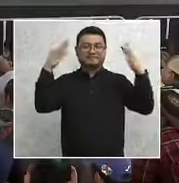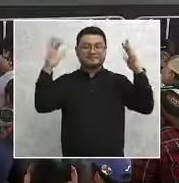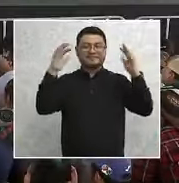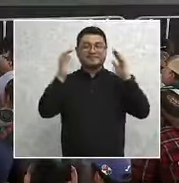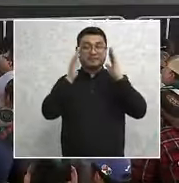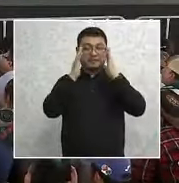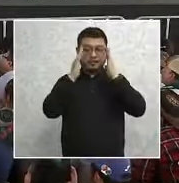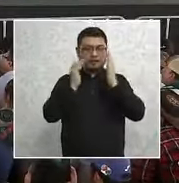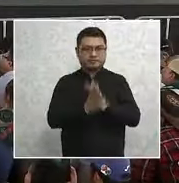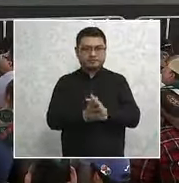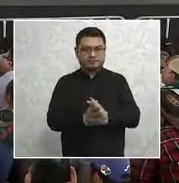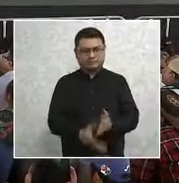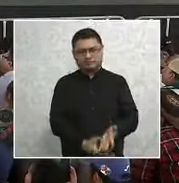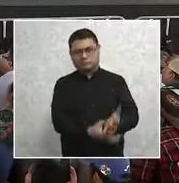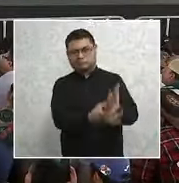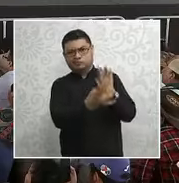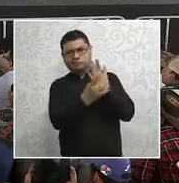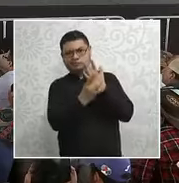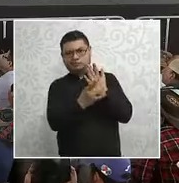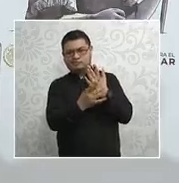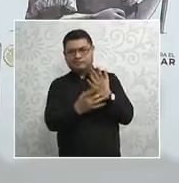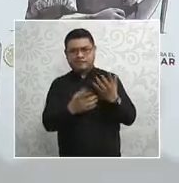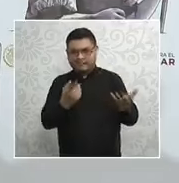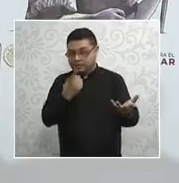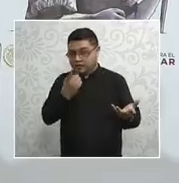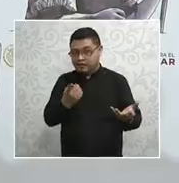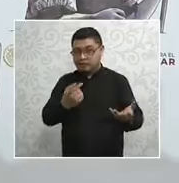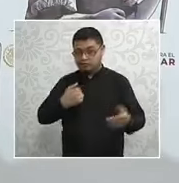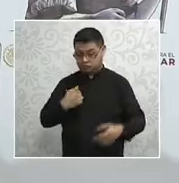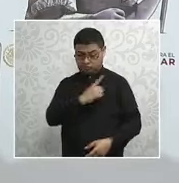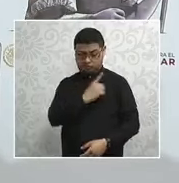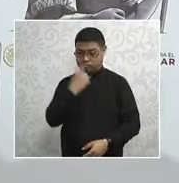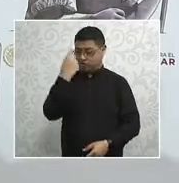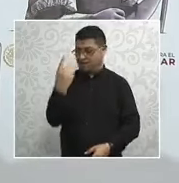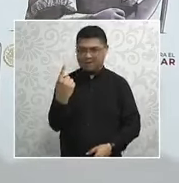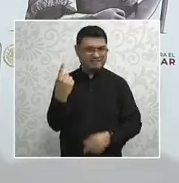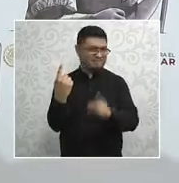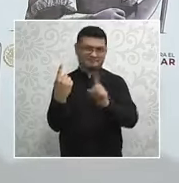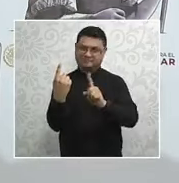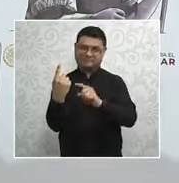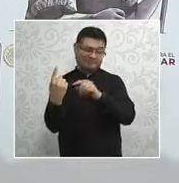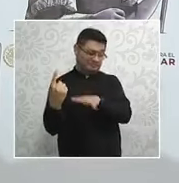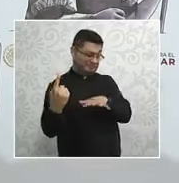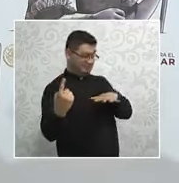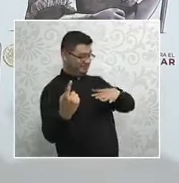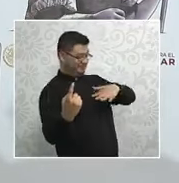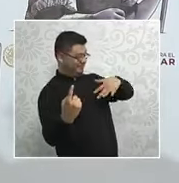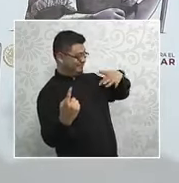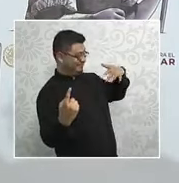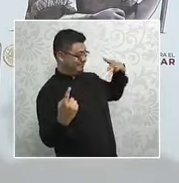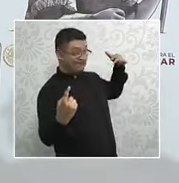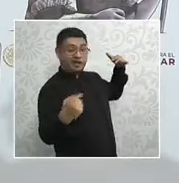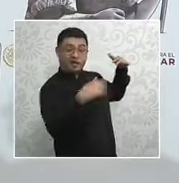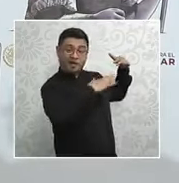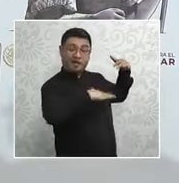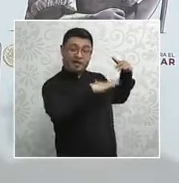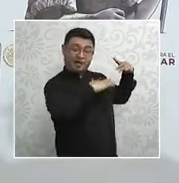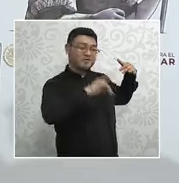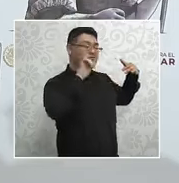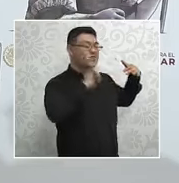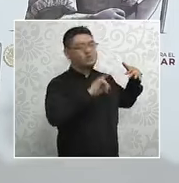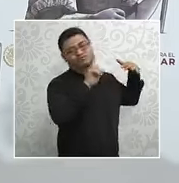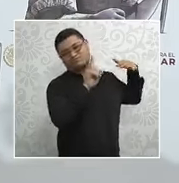decimos no llegó sola llegamos todas las mujeres bueno Esa fue la primera transformación la